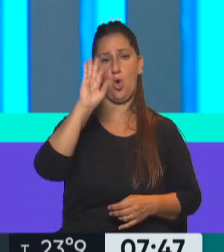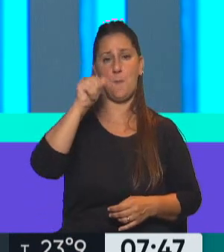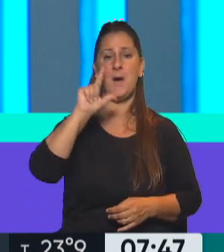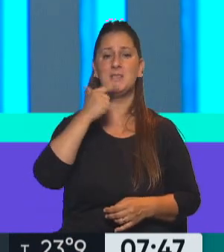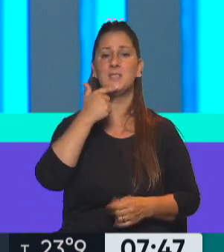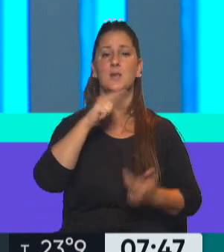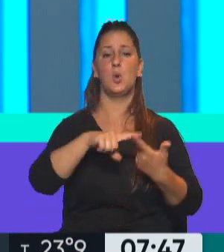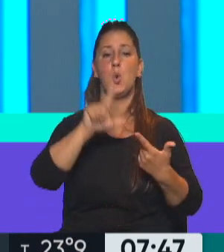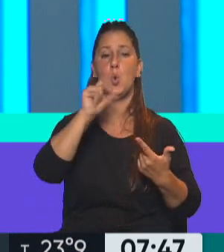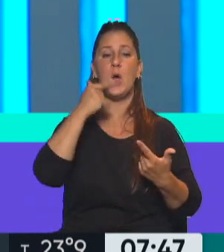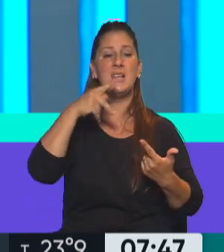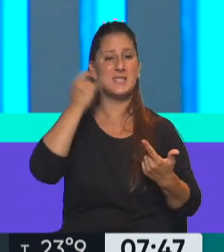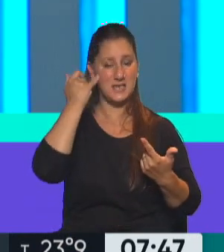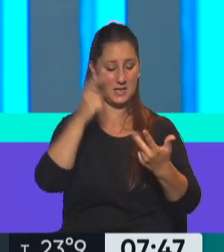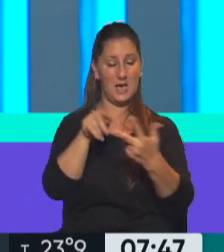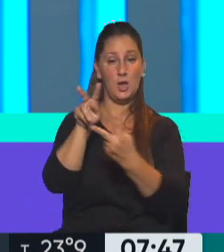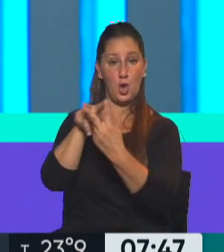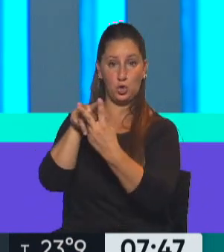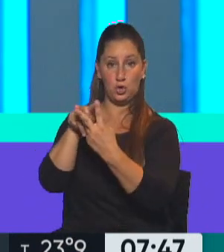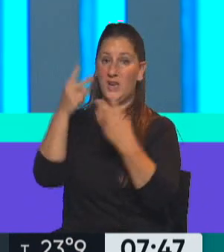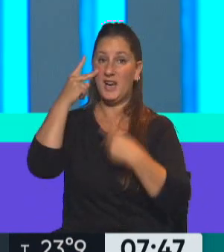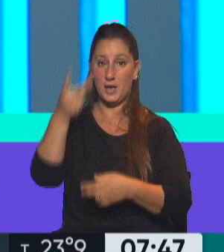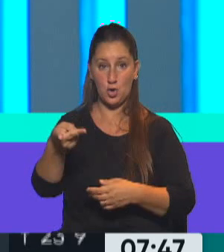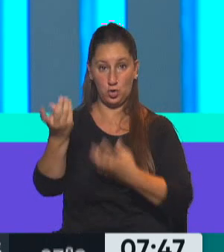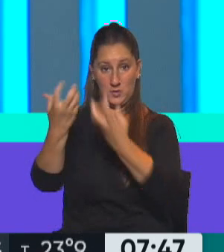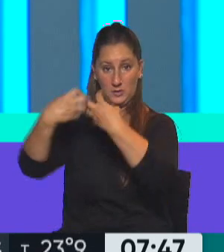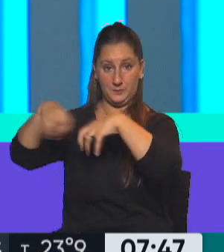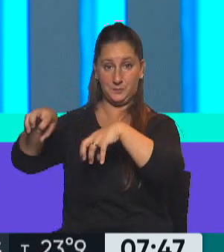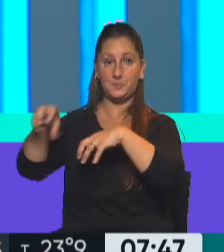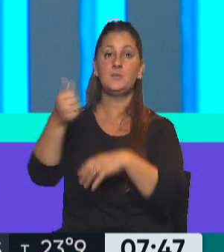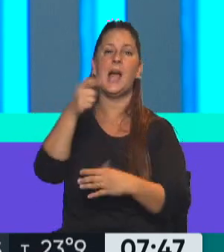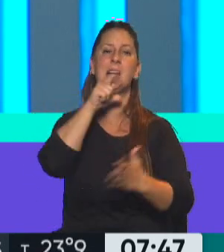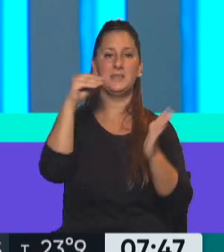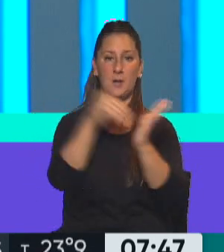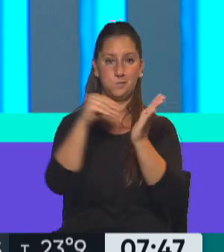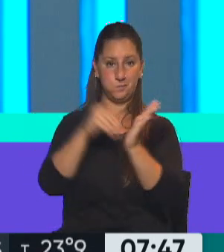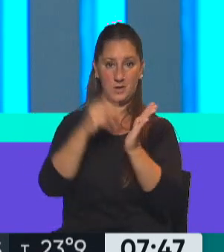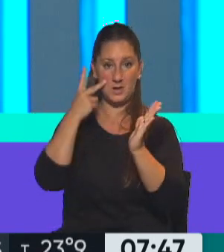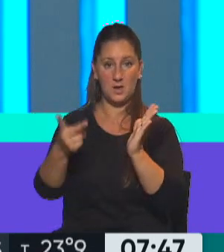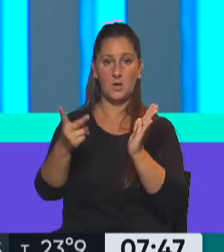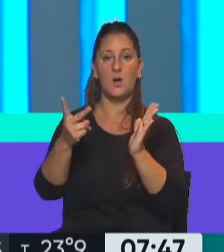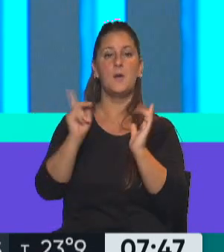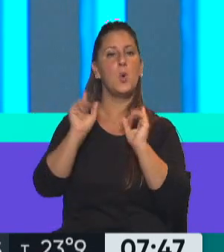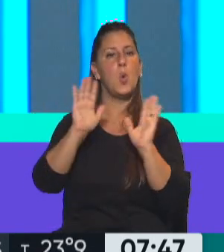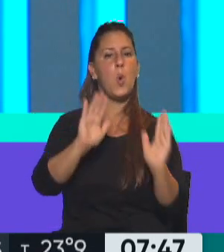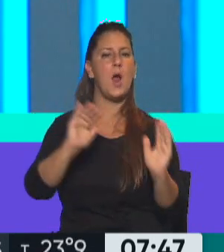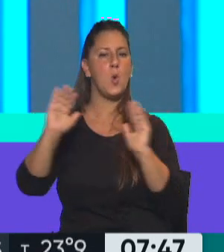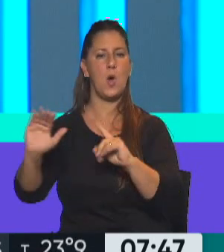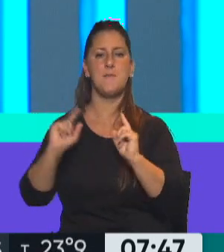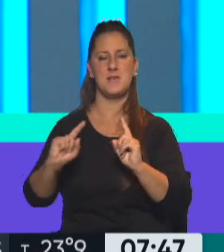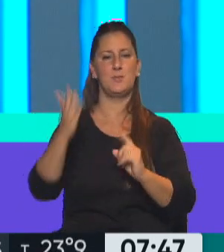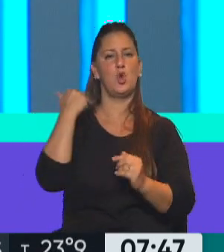Donetsk y Lugansk, el reconocimiento de estas repúblicas, encima las actas del reconocimiento fueron palabra por palabra iguales